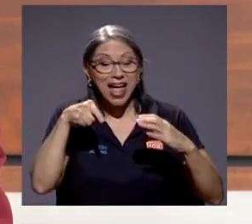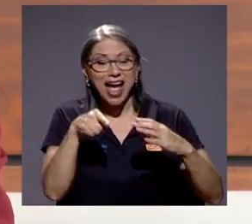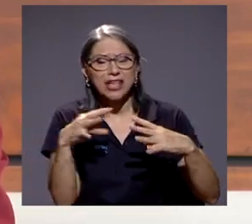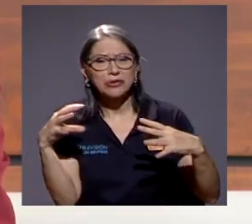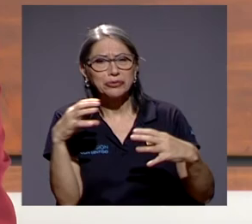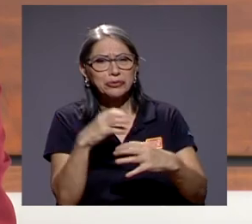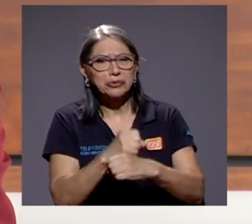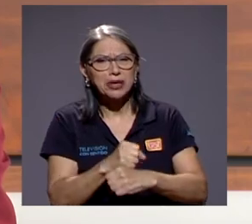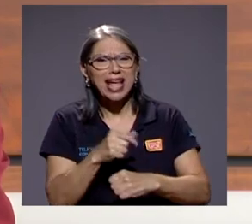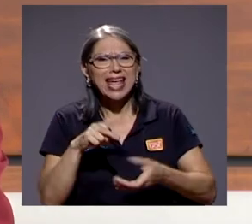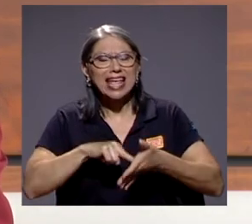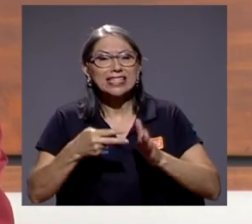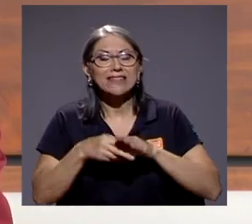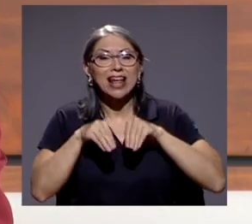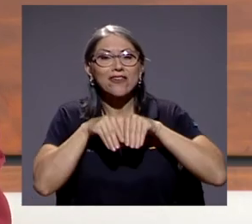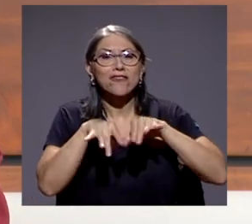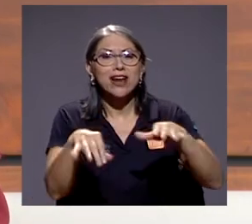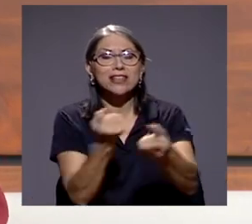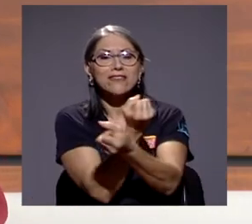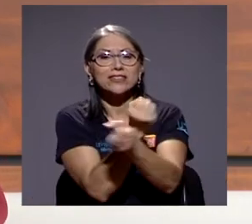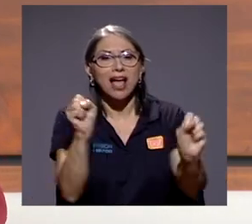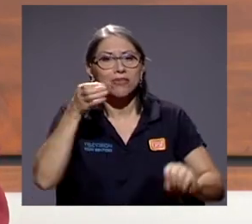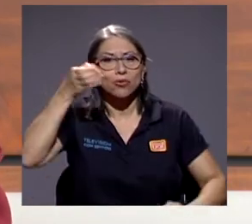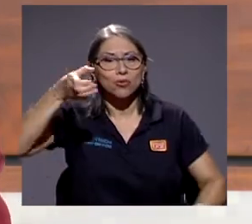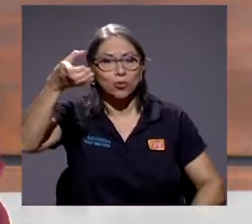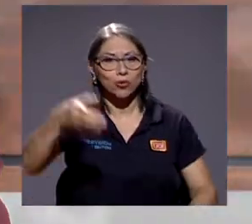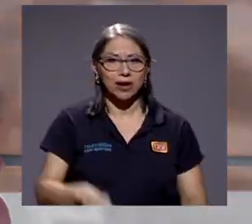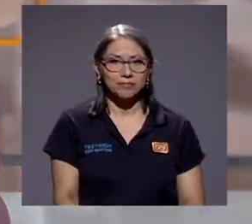de que la red de rescate cultural